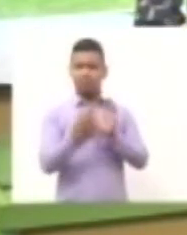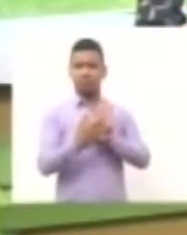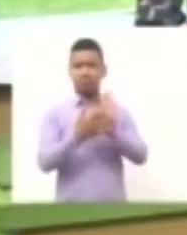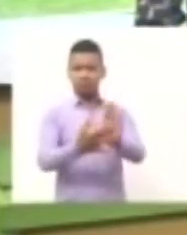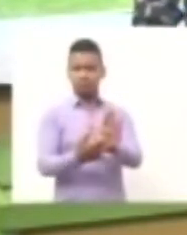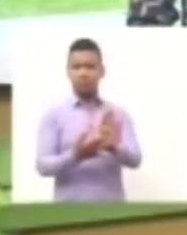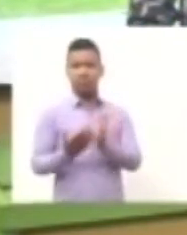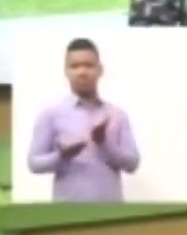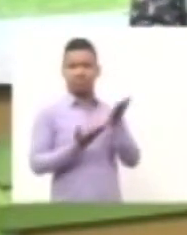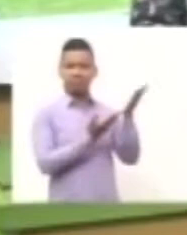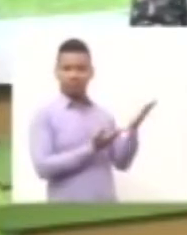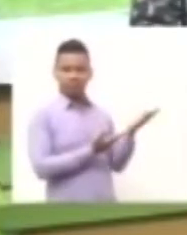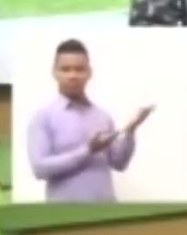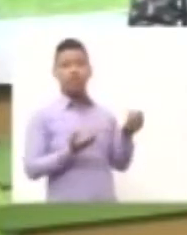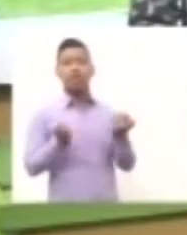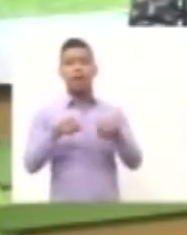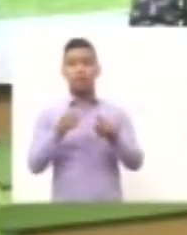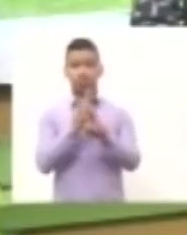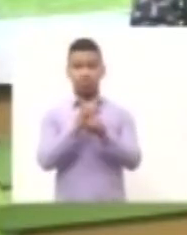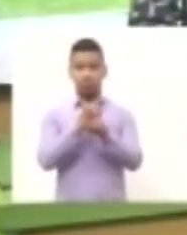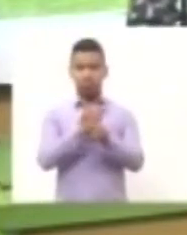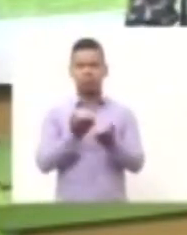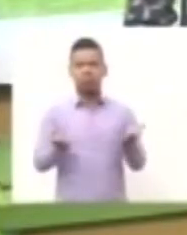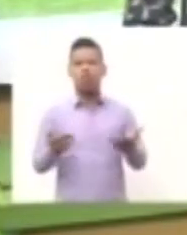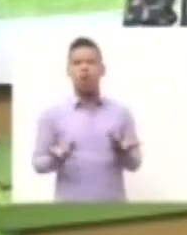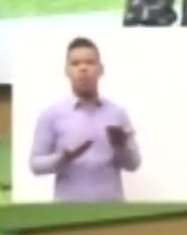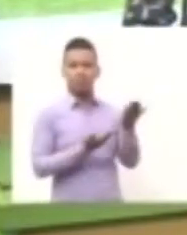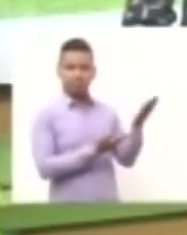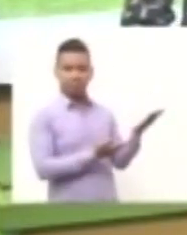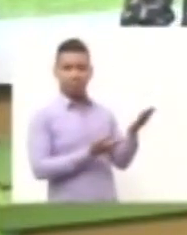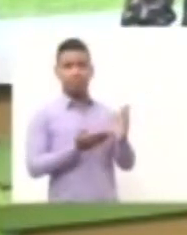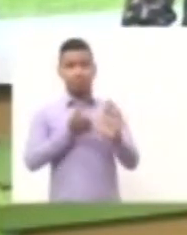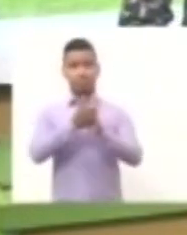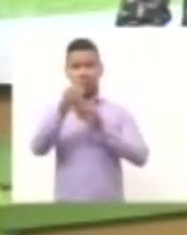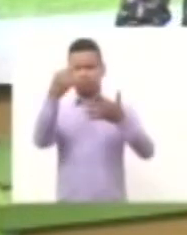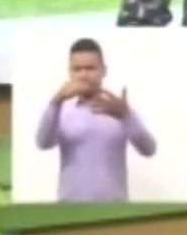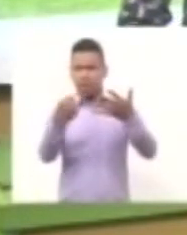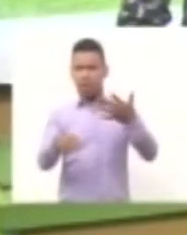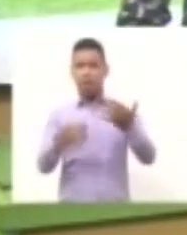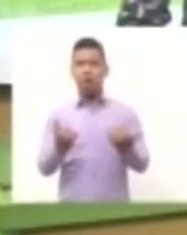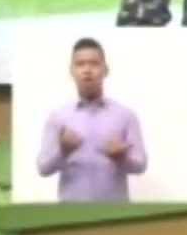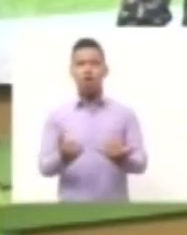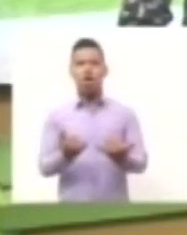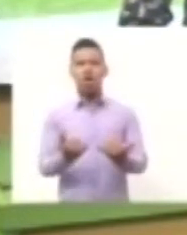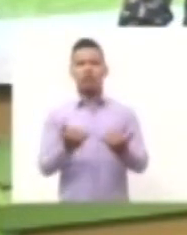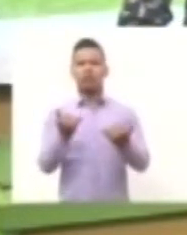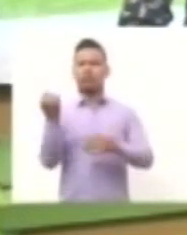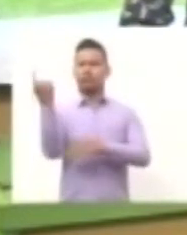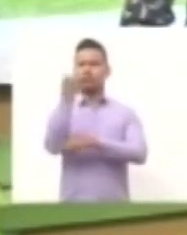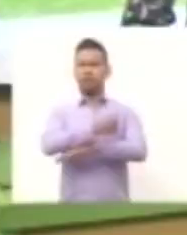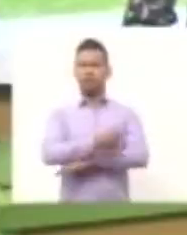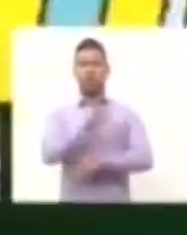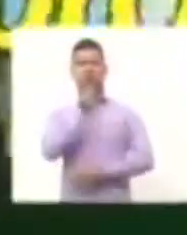Telecaribe 6:30. Y en Twitter como @lasnoticias630, que están los titulares que en el día de hoy están haciendo